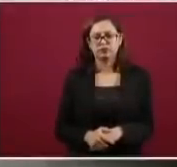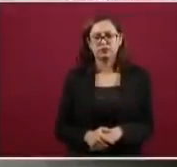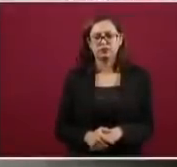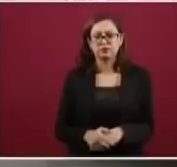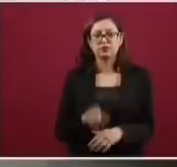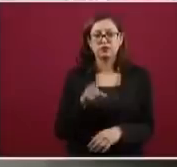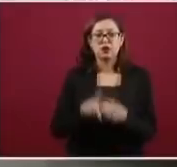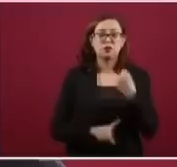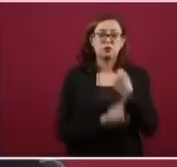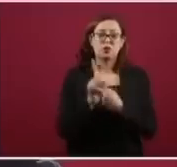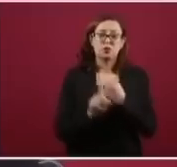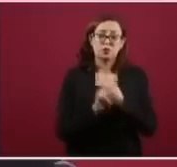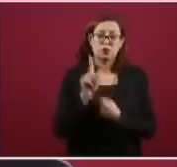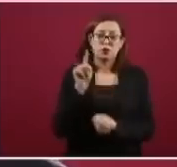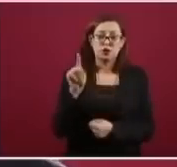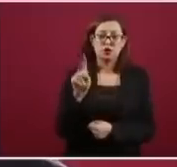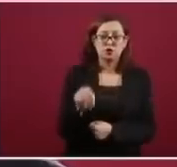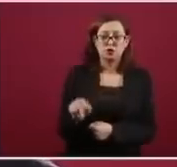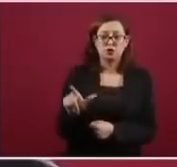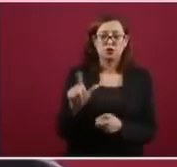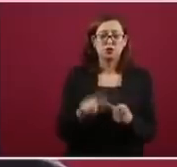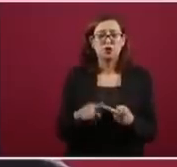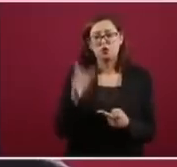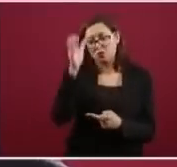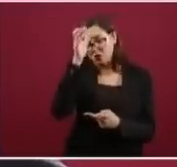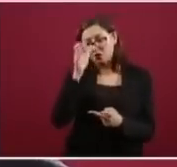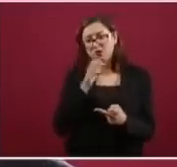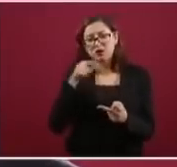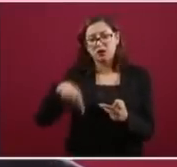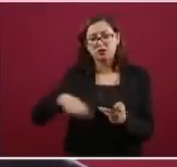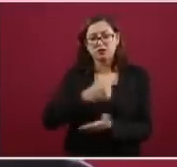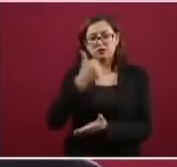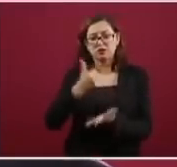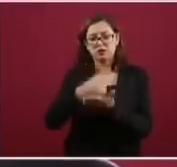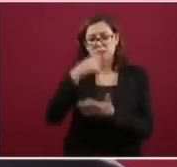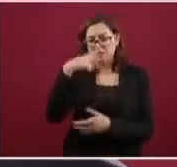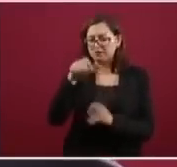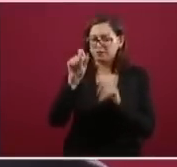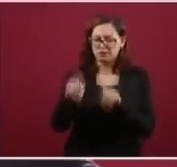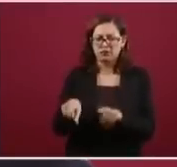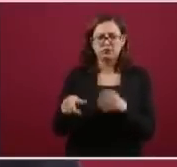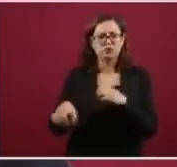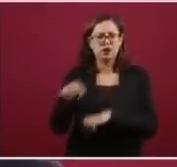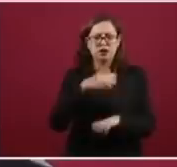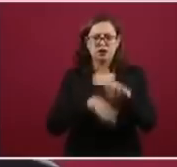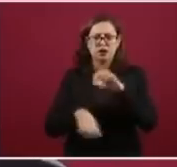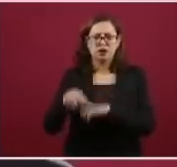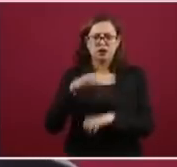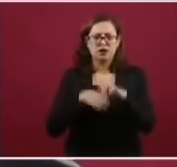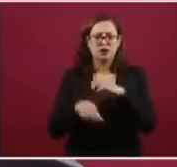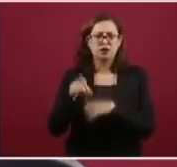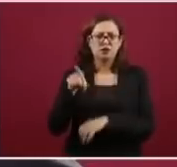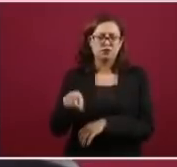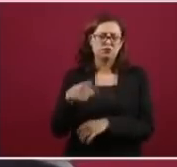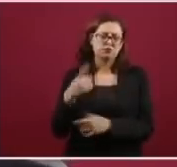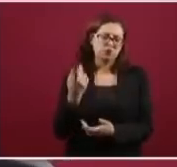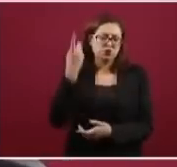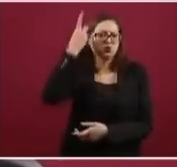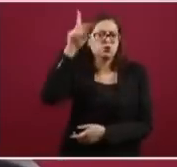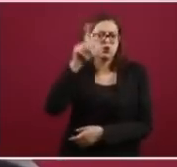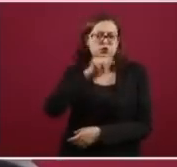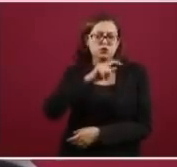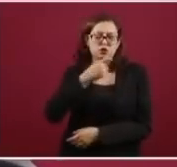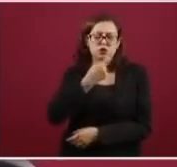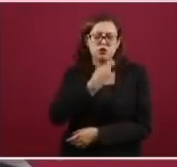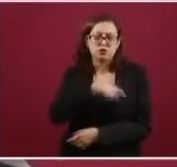estado de nuevo léon de coahuila y aquí en la ciudad de méxico con esta empresa de capital español que comercializa